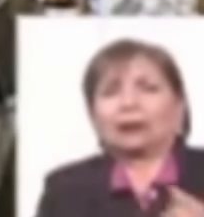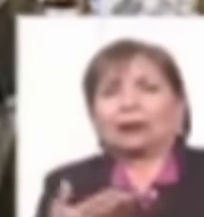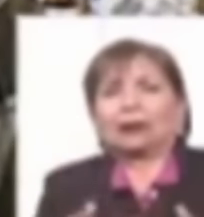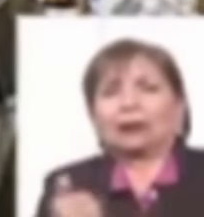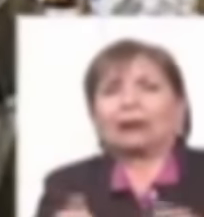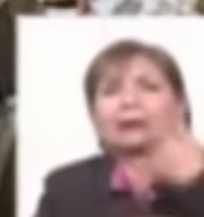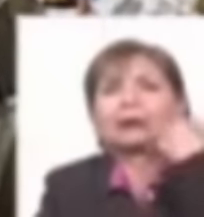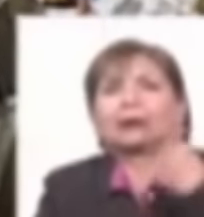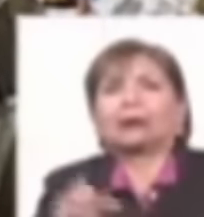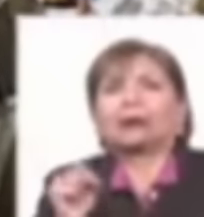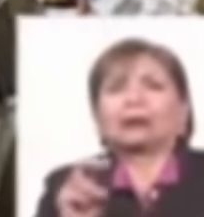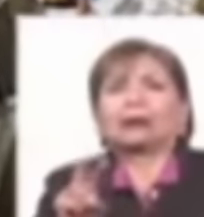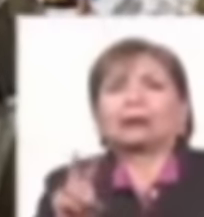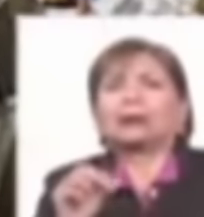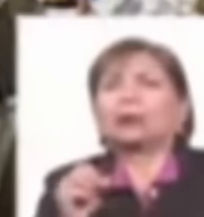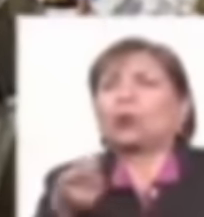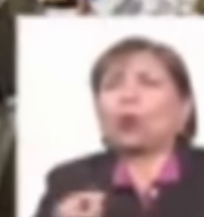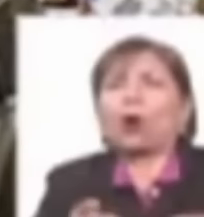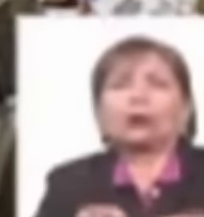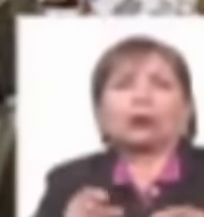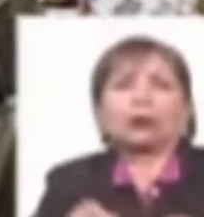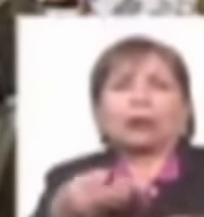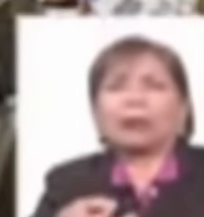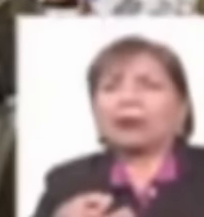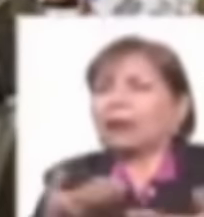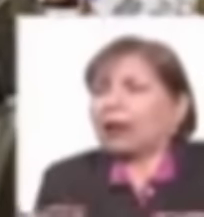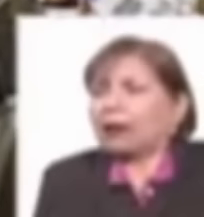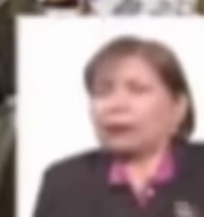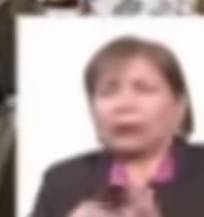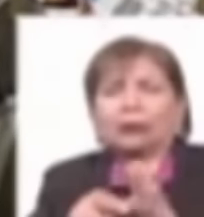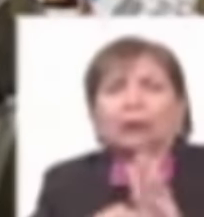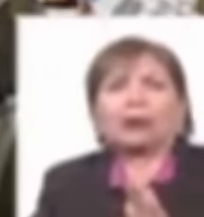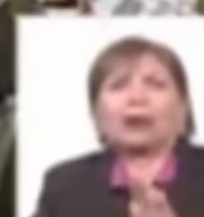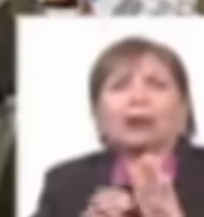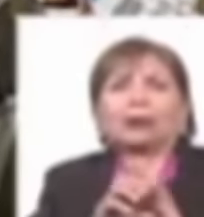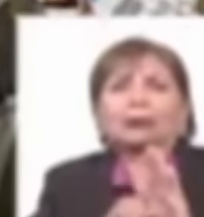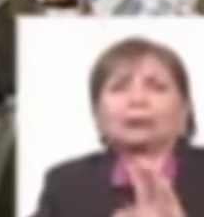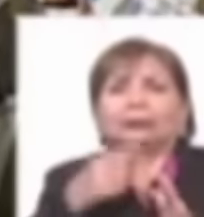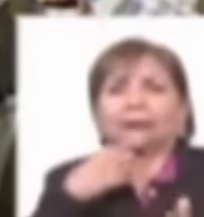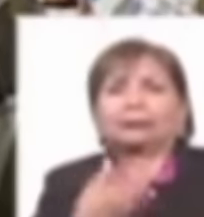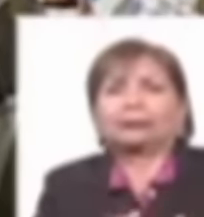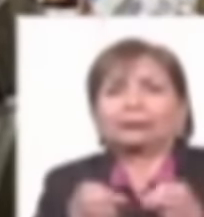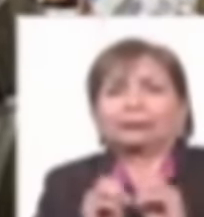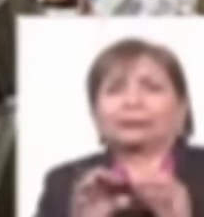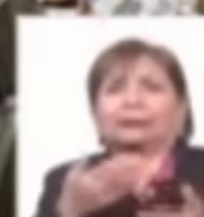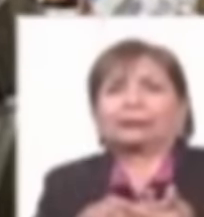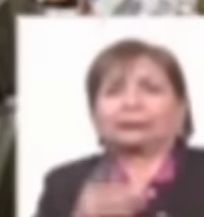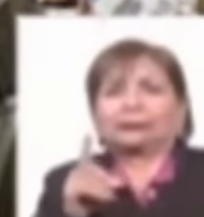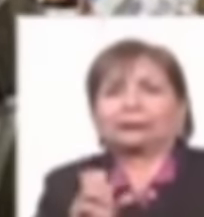Autoridad Nacional del Servicio Civil cuando realmente existía una norma constitucional absolutamente clara, el